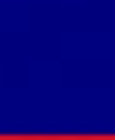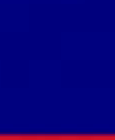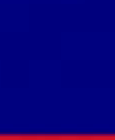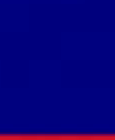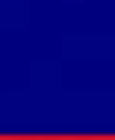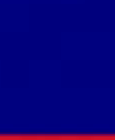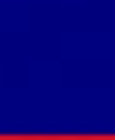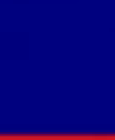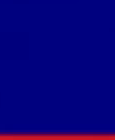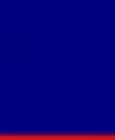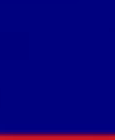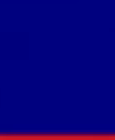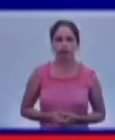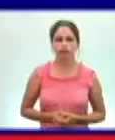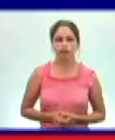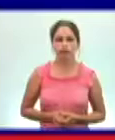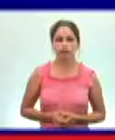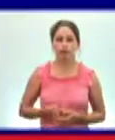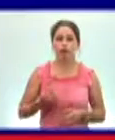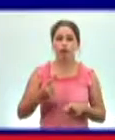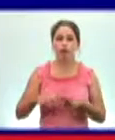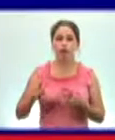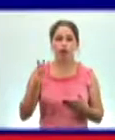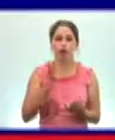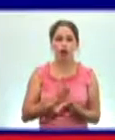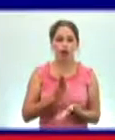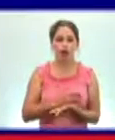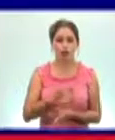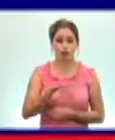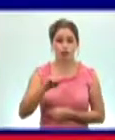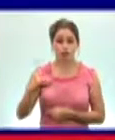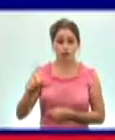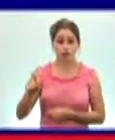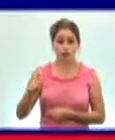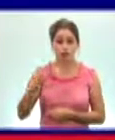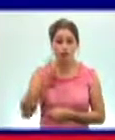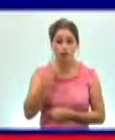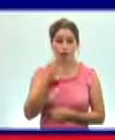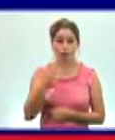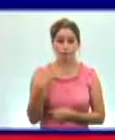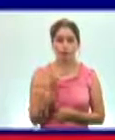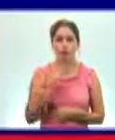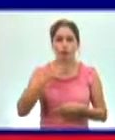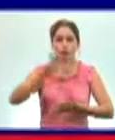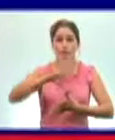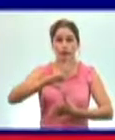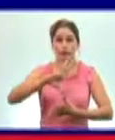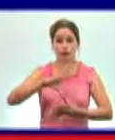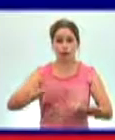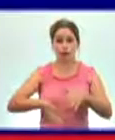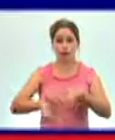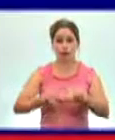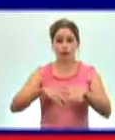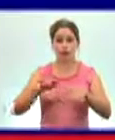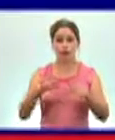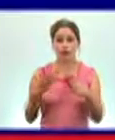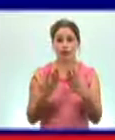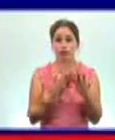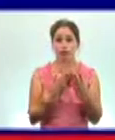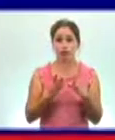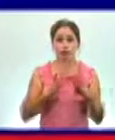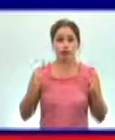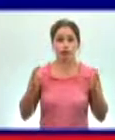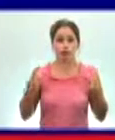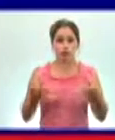En la próxima clase ustedes van a abordar nuestra América y sobre esa base van a estudiar en sentido general